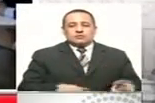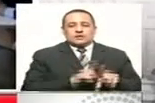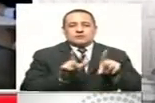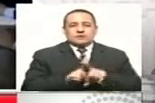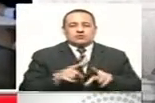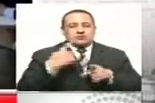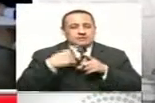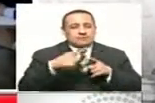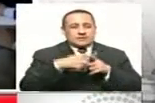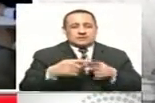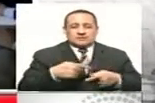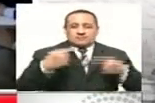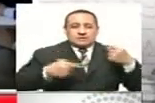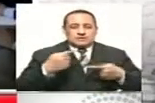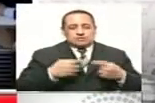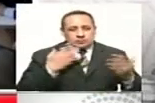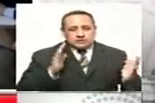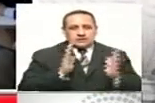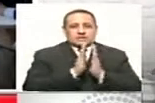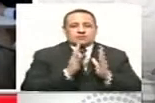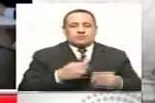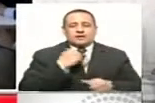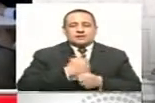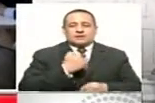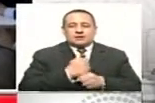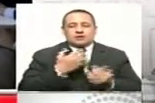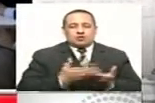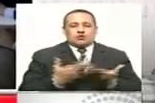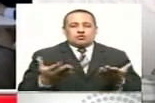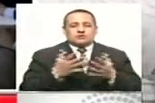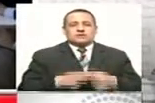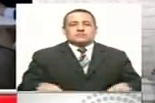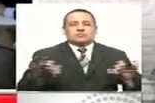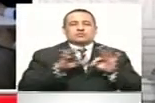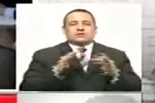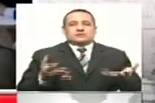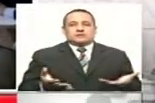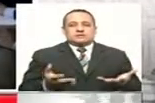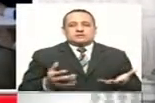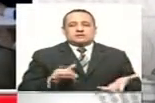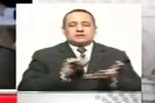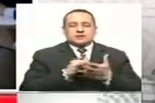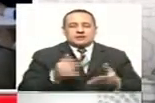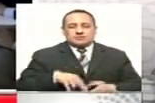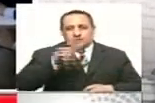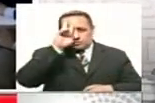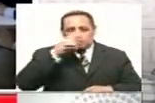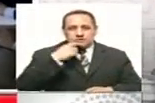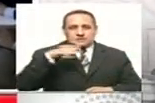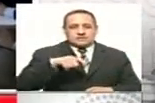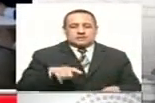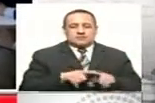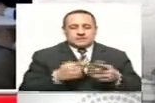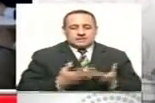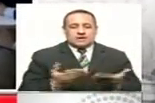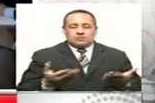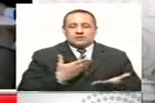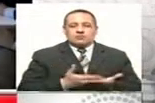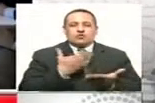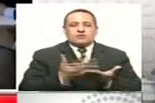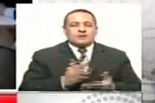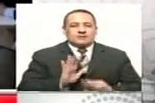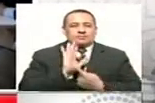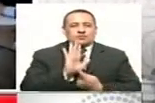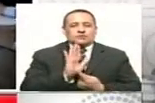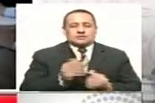nuestras diferencias nos acercamos para trabajar cosas fundamentales en nuestro país. Los recursos públicos determinan